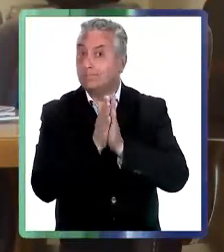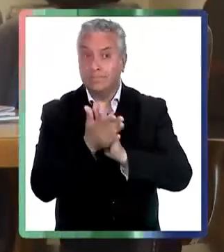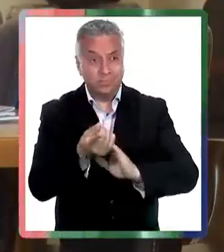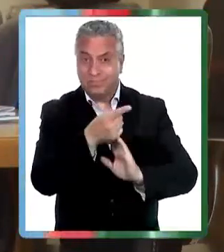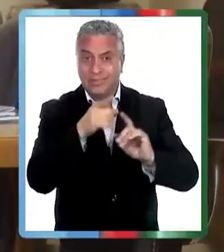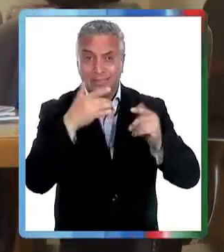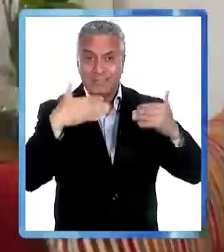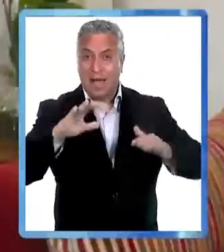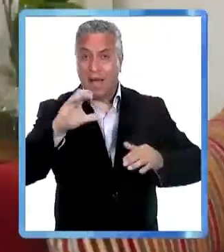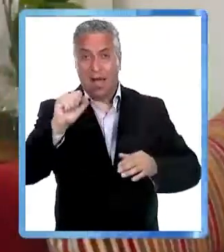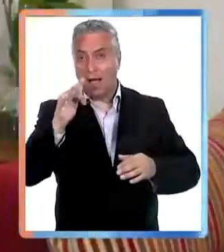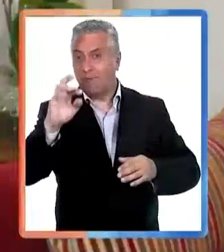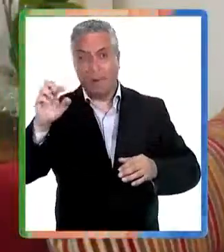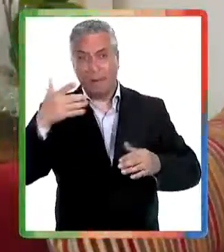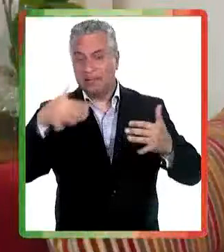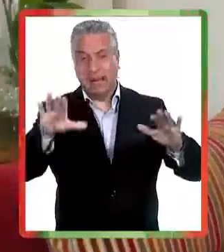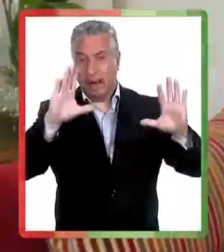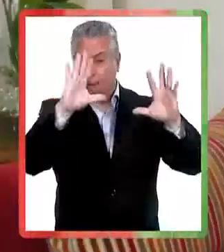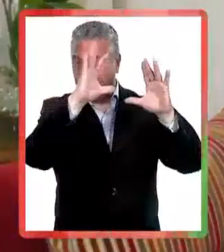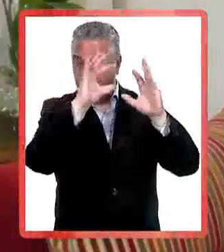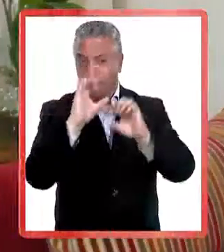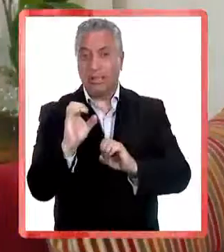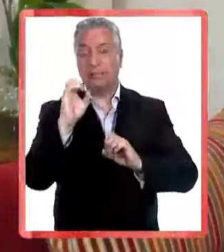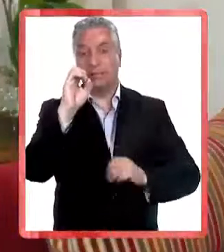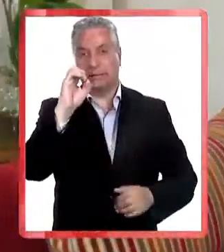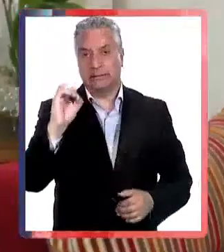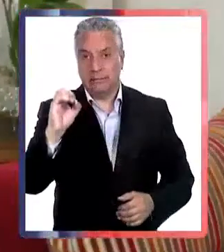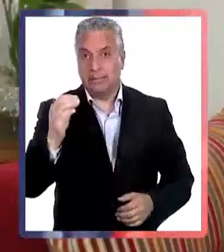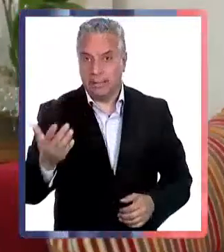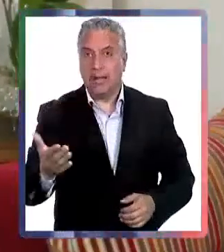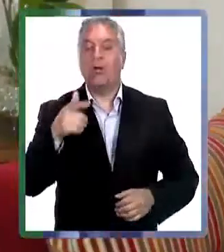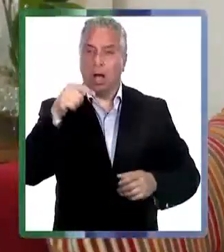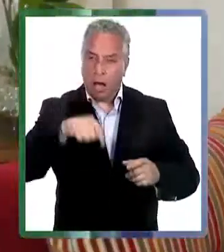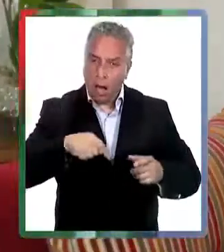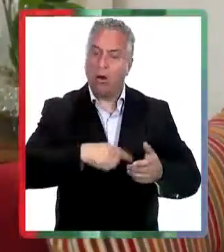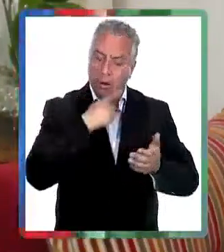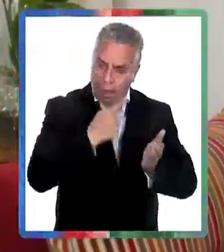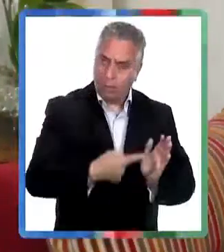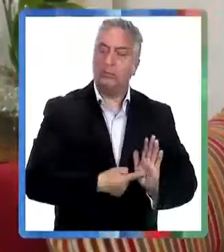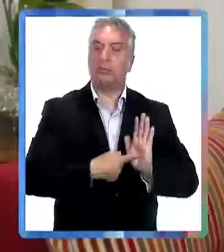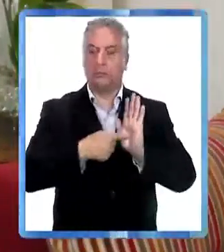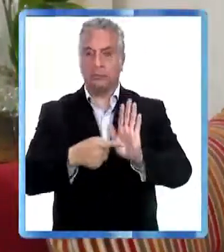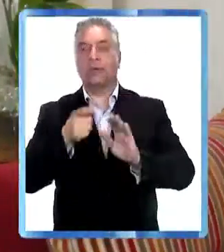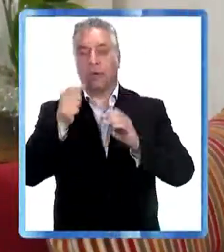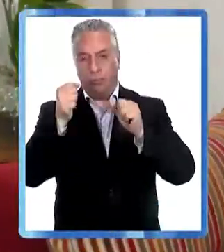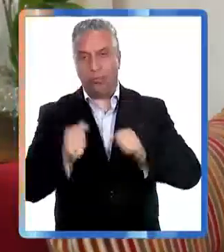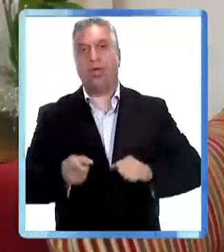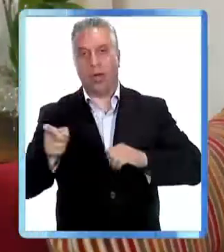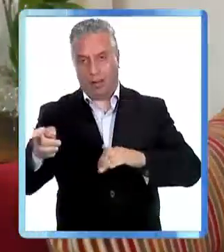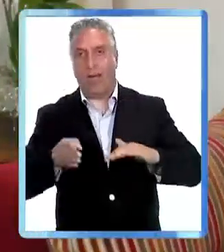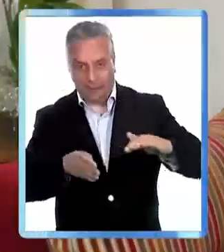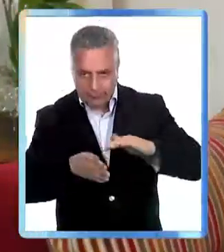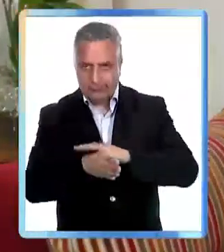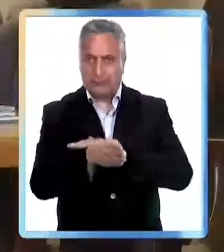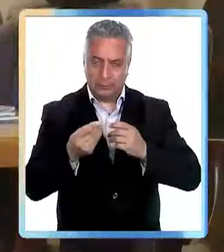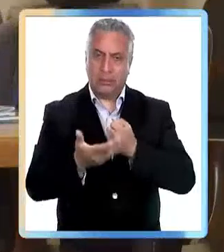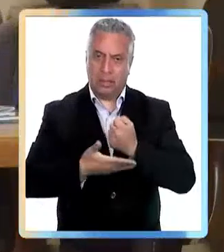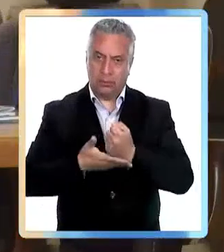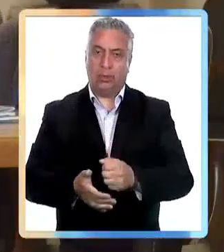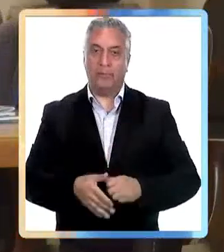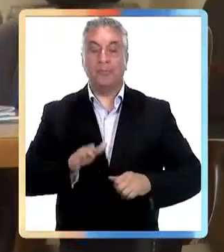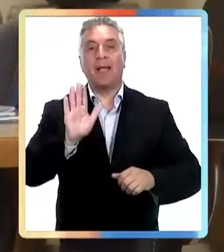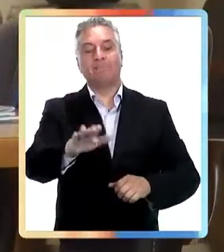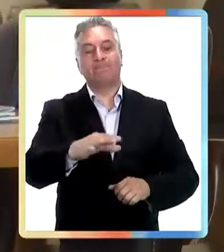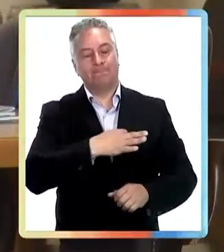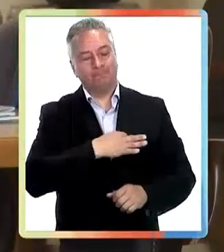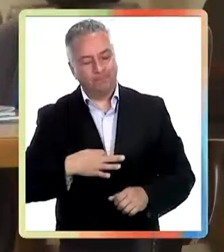de capitalización individual, vamos con toda esta batería de instrumentos para que puedan acceder a ellas. Ministra, se nos